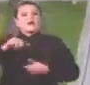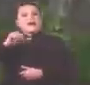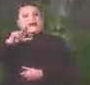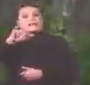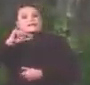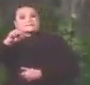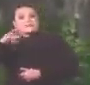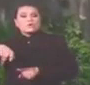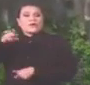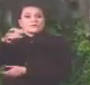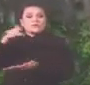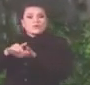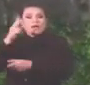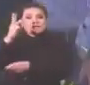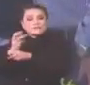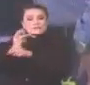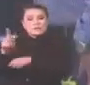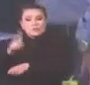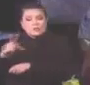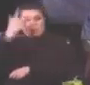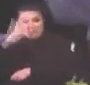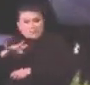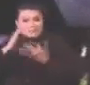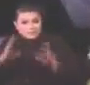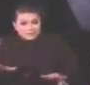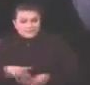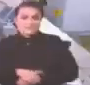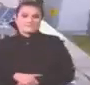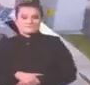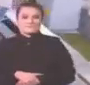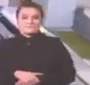Donde Aquismón ya es nuestro tercer pueblo mágico.